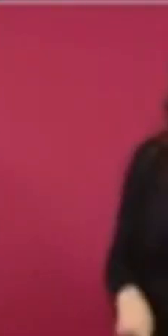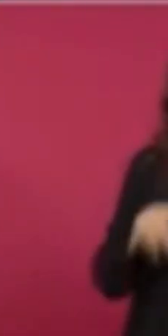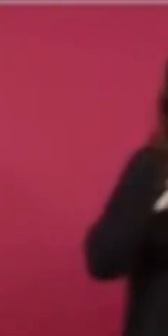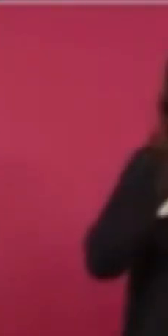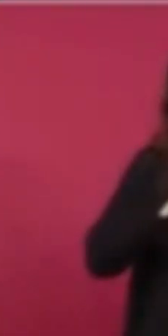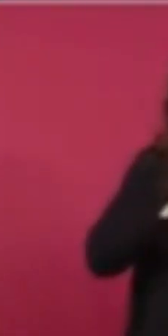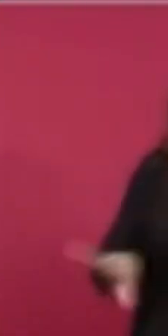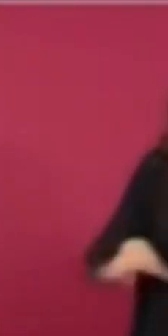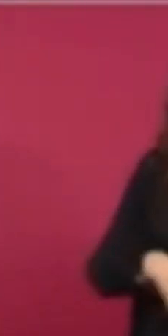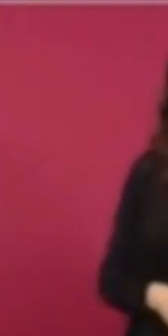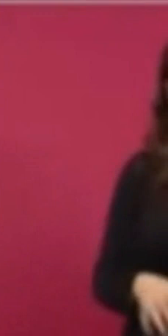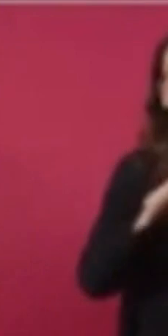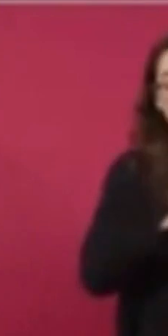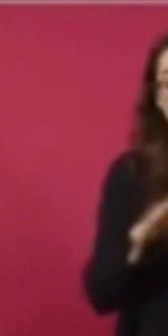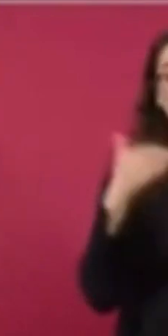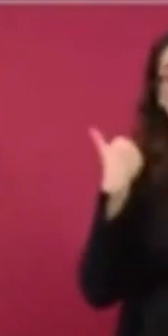pararnos las obras,